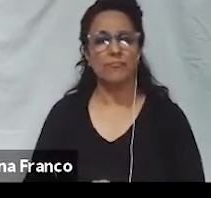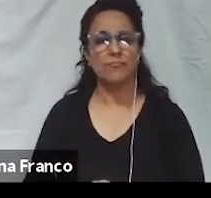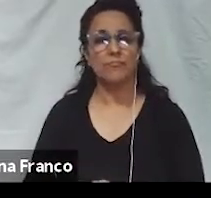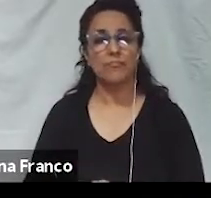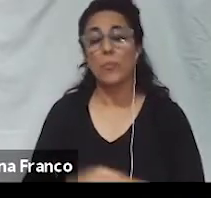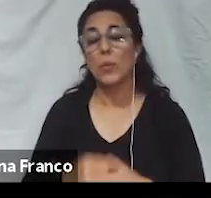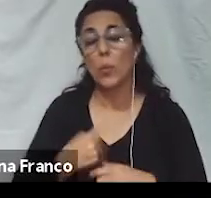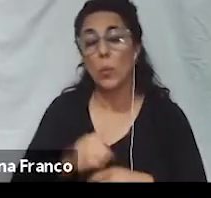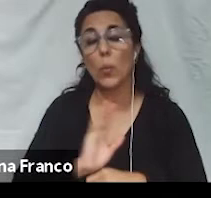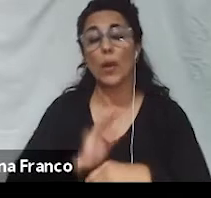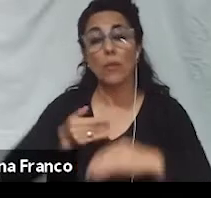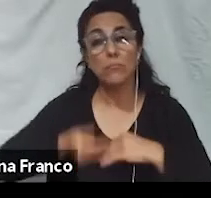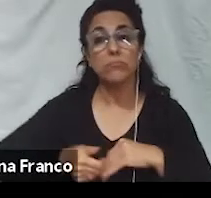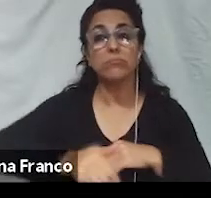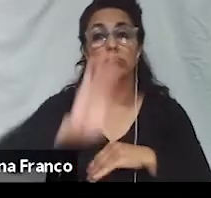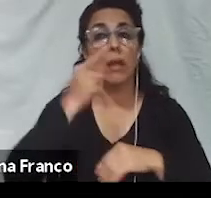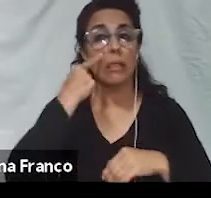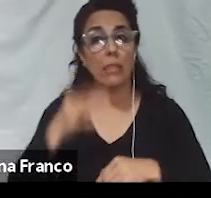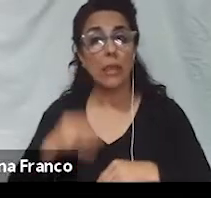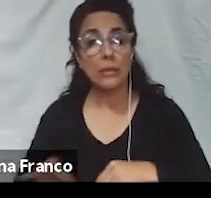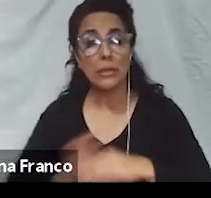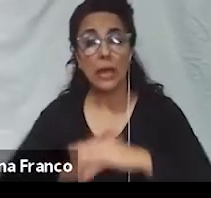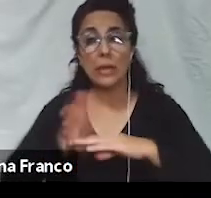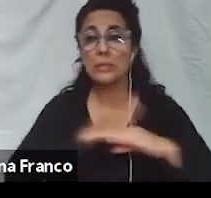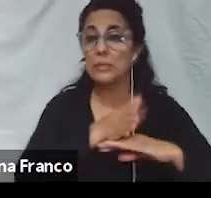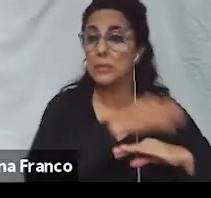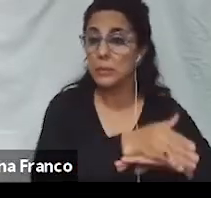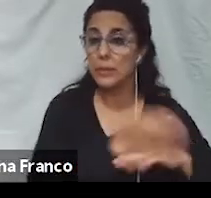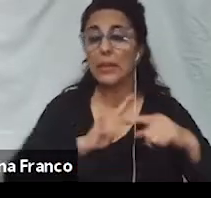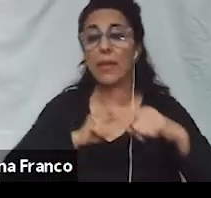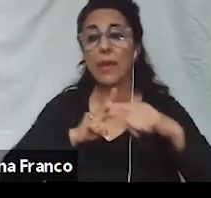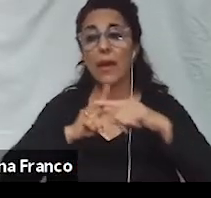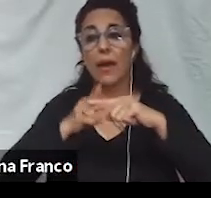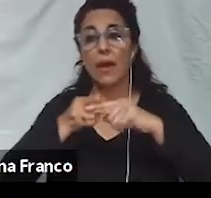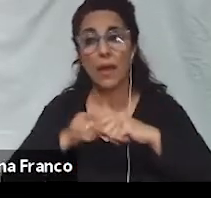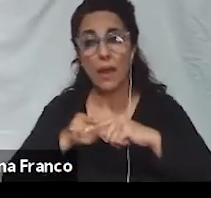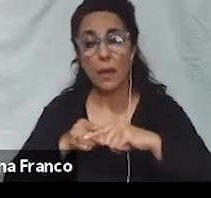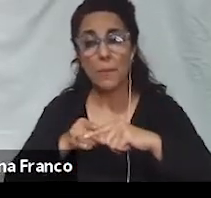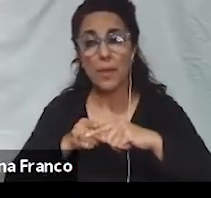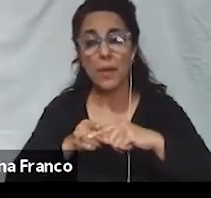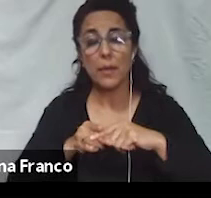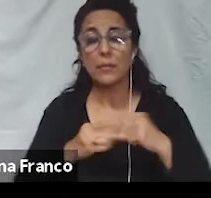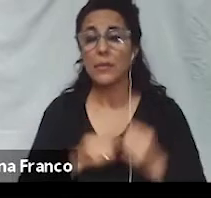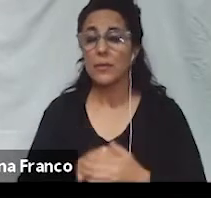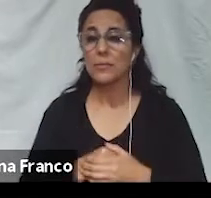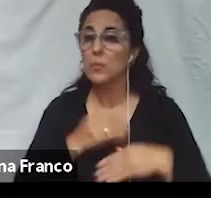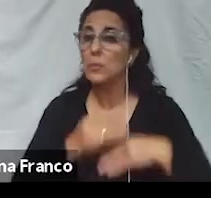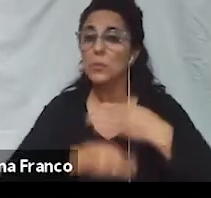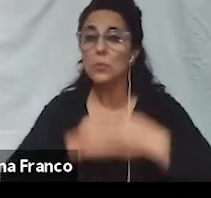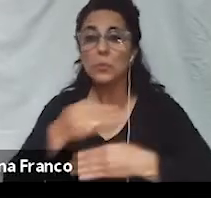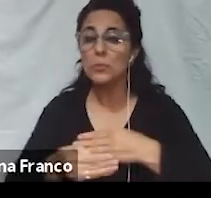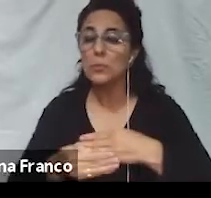Entonces, cuando hacemos testing de accesibilidad, mediante diferentes herramientas, utilizando